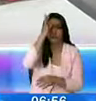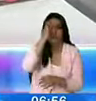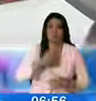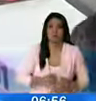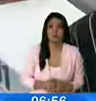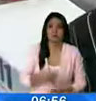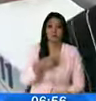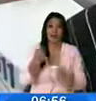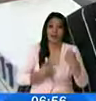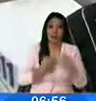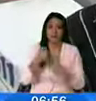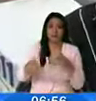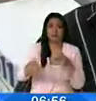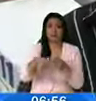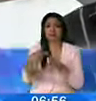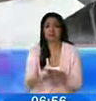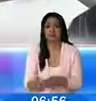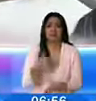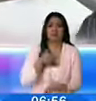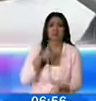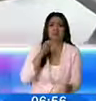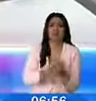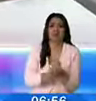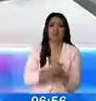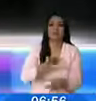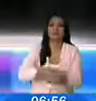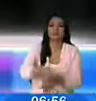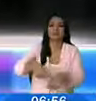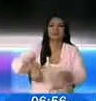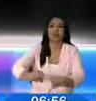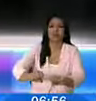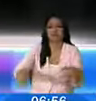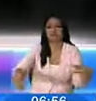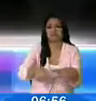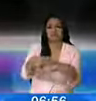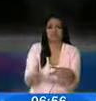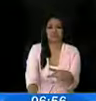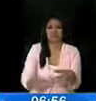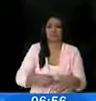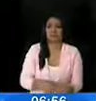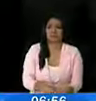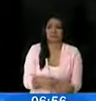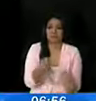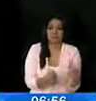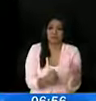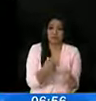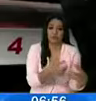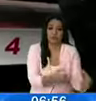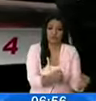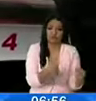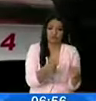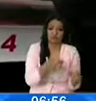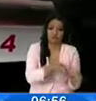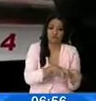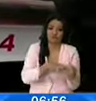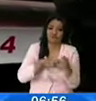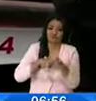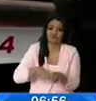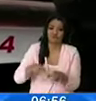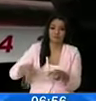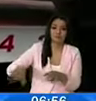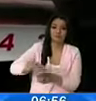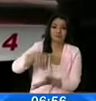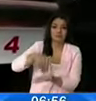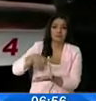auto de arriba y se la va llevando a mi cuñada, es que cae abajo y el carro encima. El vehículo fue retirado del lugar con una grúa y llevado hasta los patios